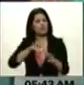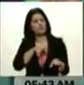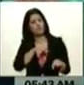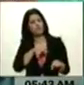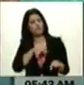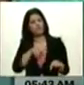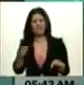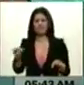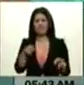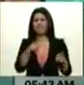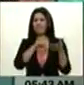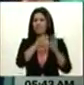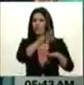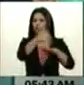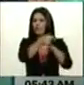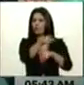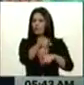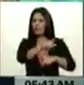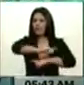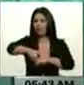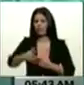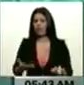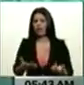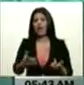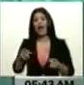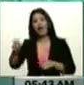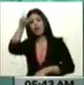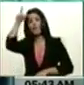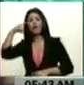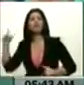decía, nosotros trancamos, sí, metimos unos carros. Ah, porque para eso sí están.